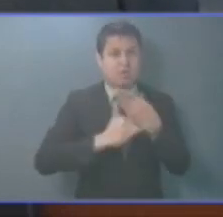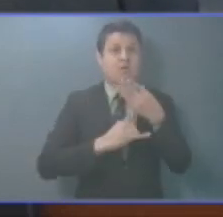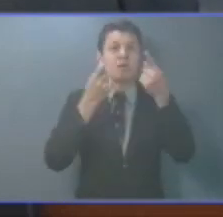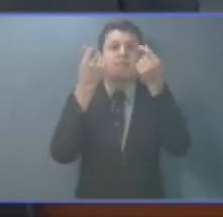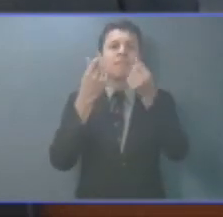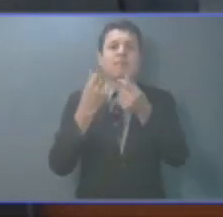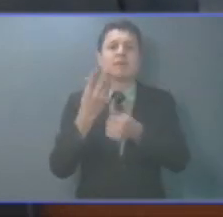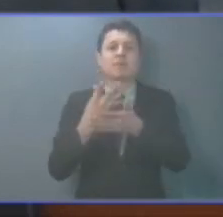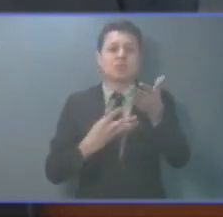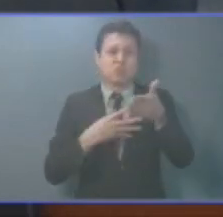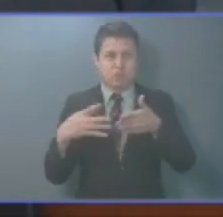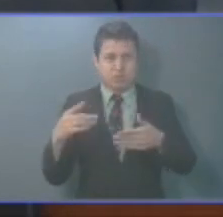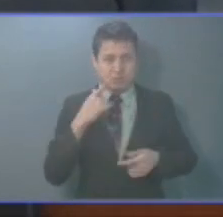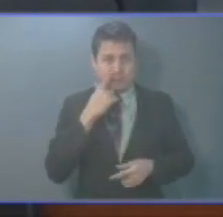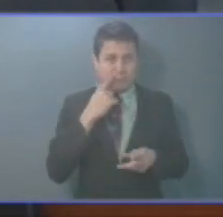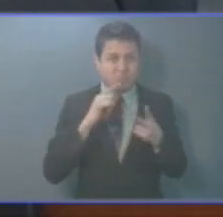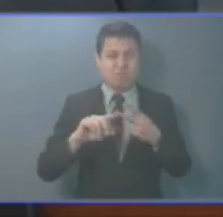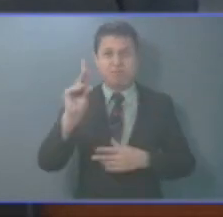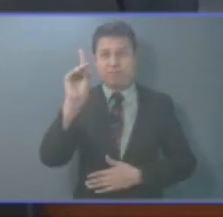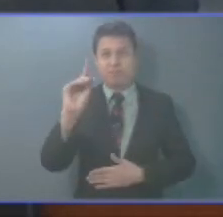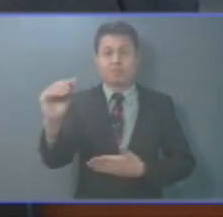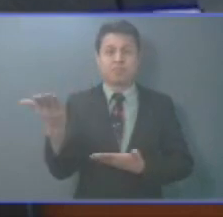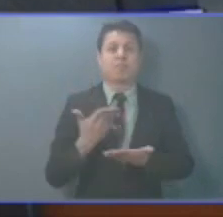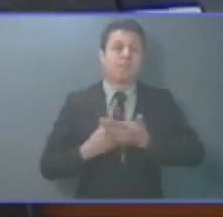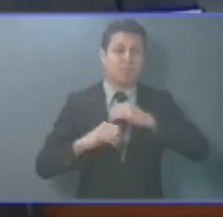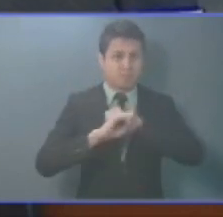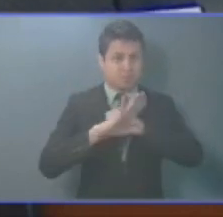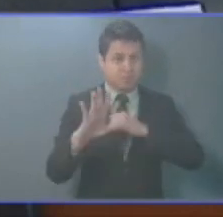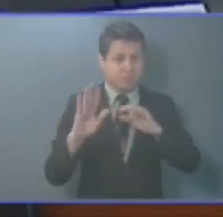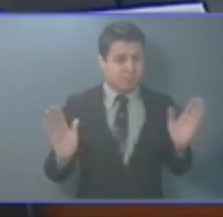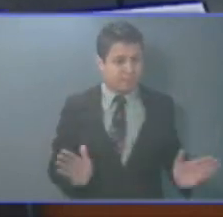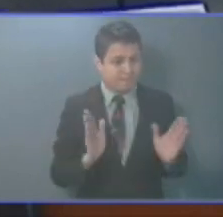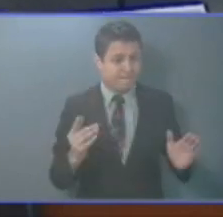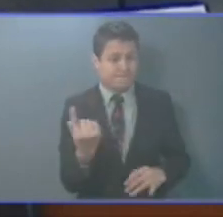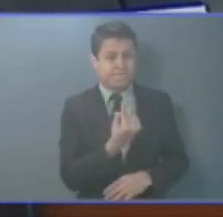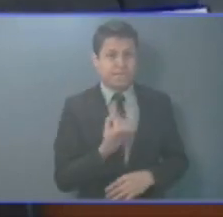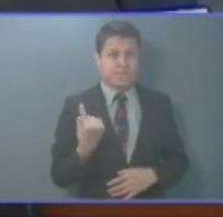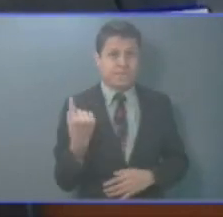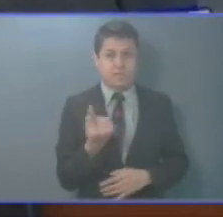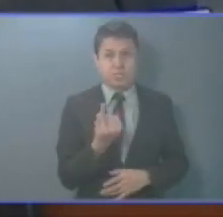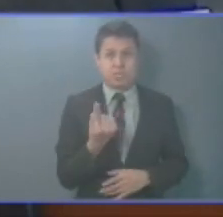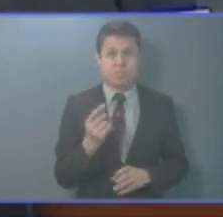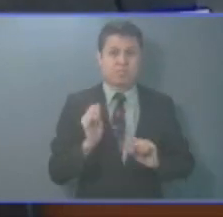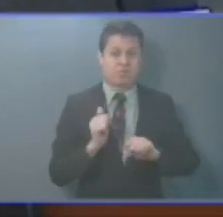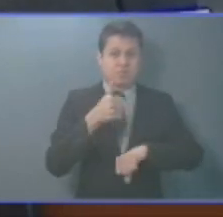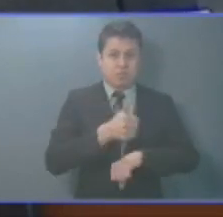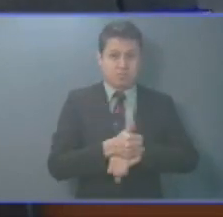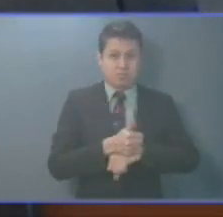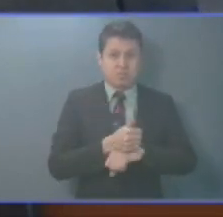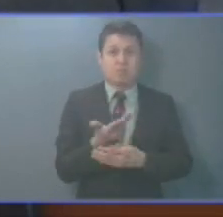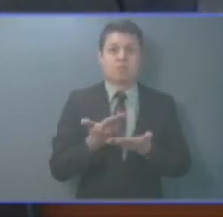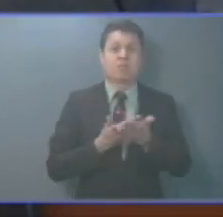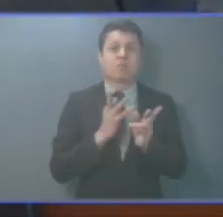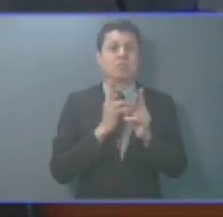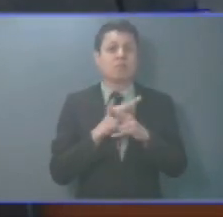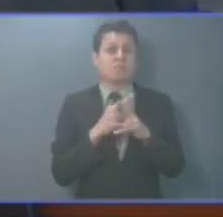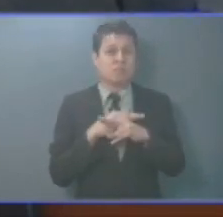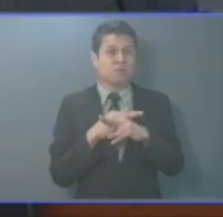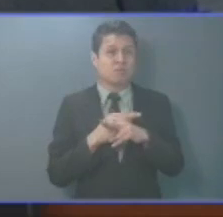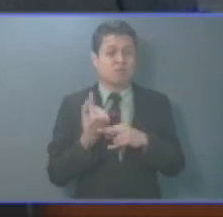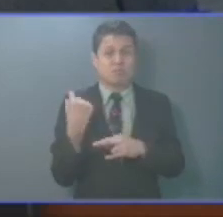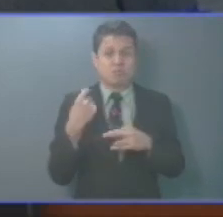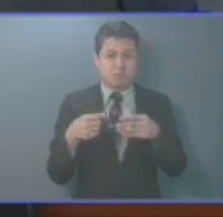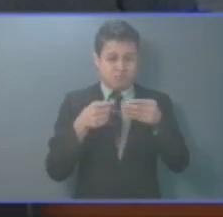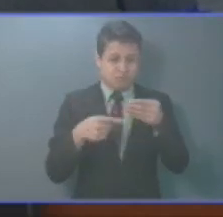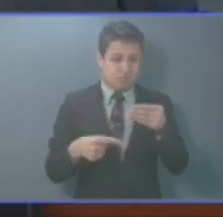presupuesto. D. Proponer e impulsar ante las instancias correspondientes la creación, reforma o derogatoria de